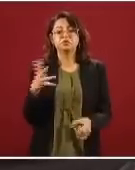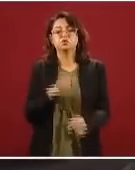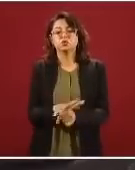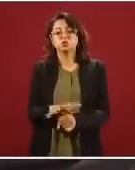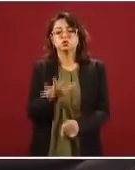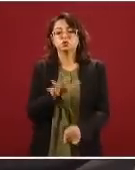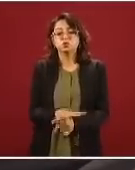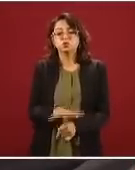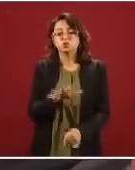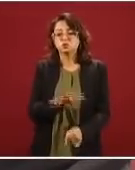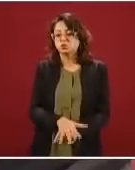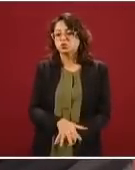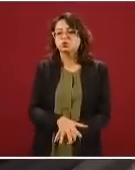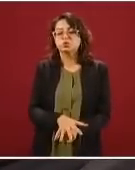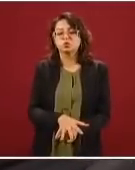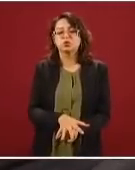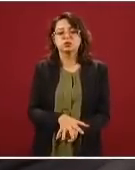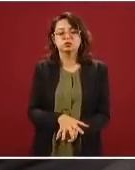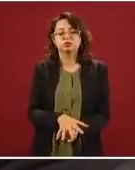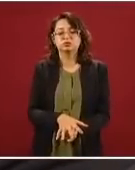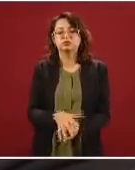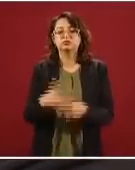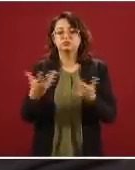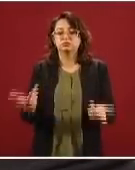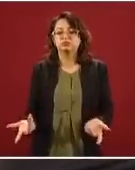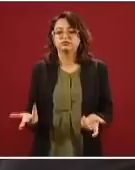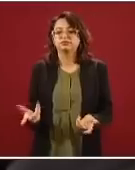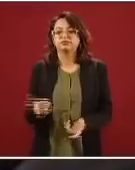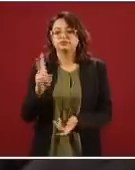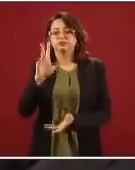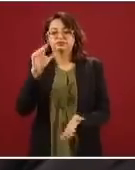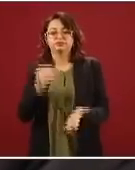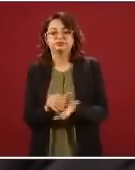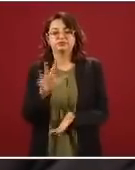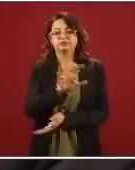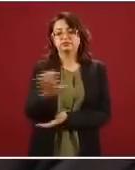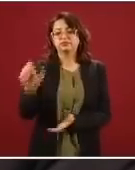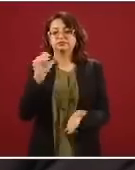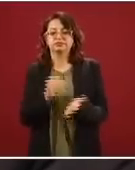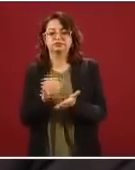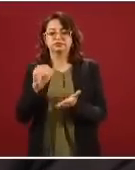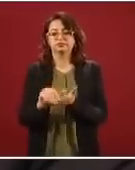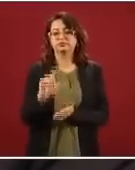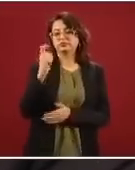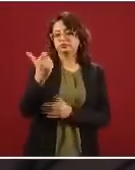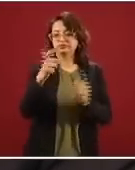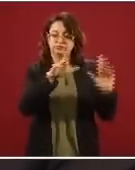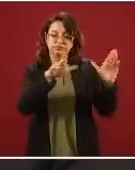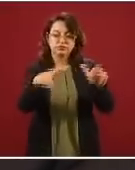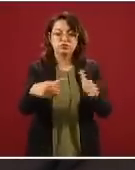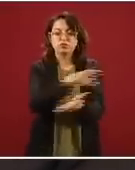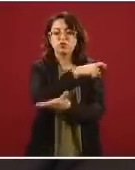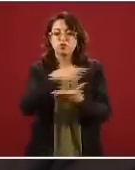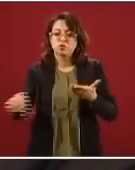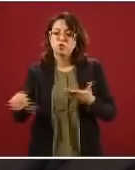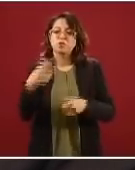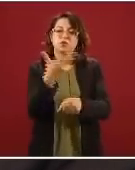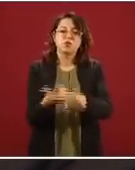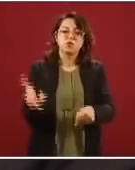alcanzar sin ningún problema para destinar 2,500 millones de pesos a la compra de